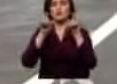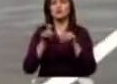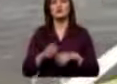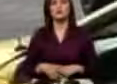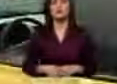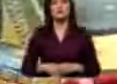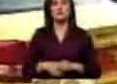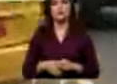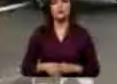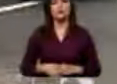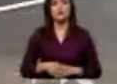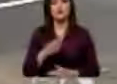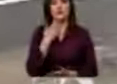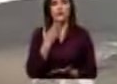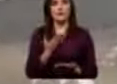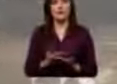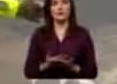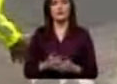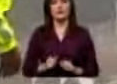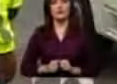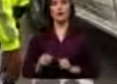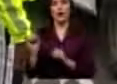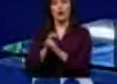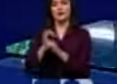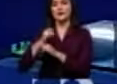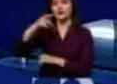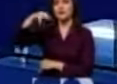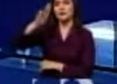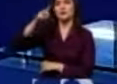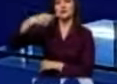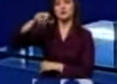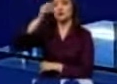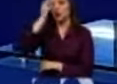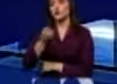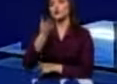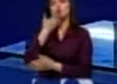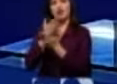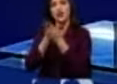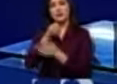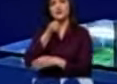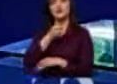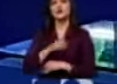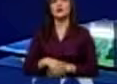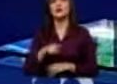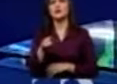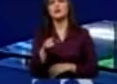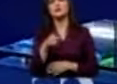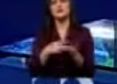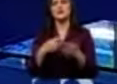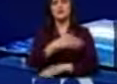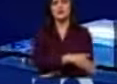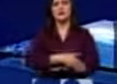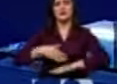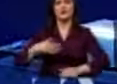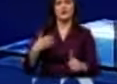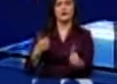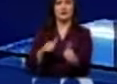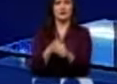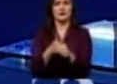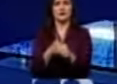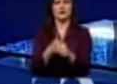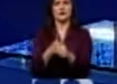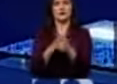Adelante. Gracias, Helen. Al ingeniero Puga, buenos días, gracias por acompañarnos. Ingeniero, ¿qué va a pasar con las calles cercanas a